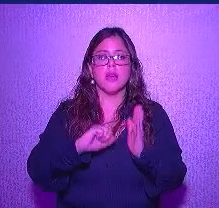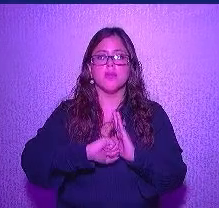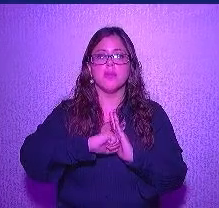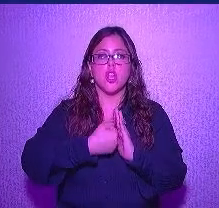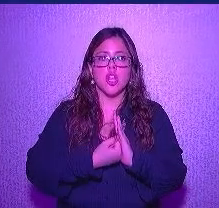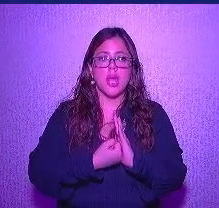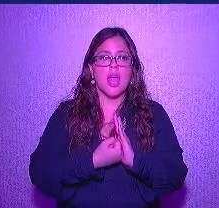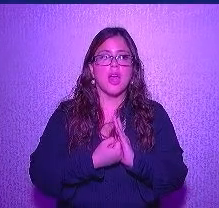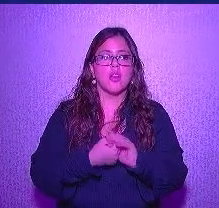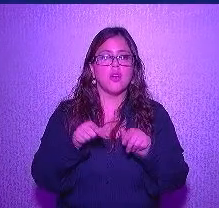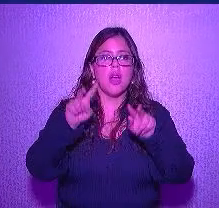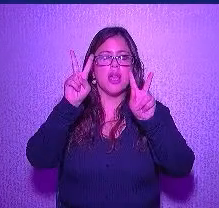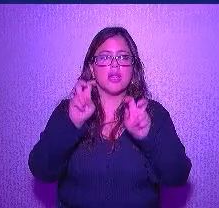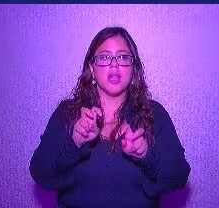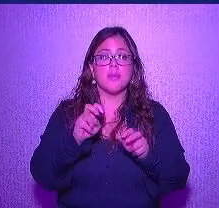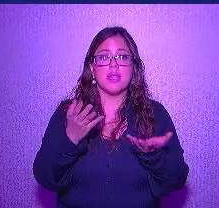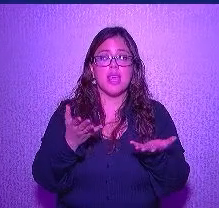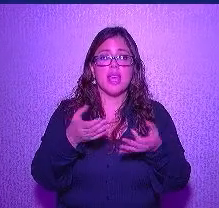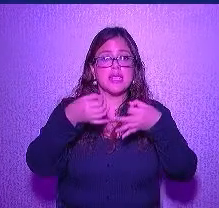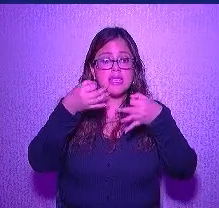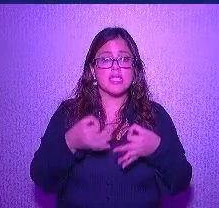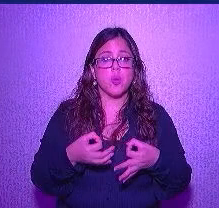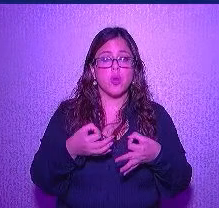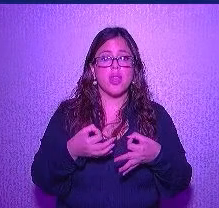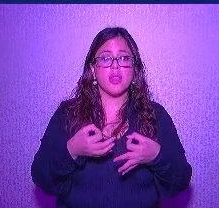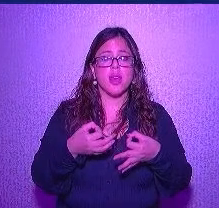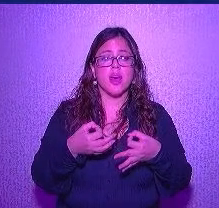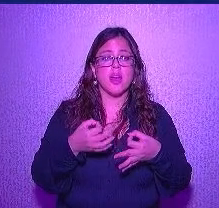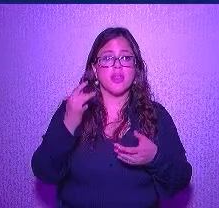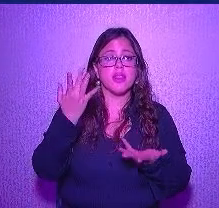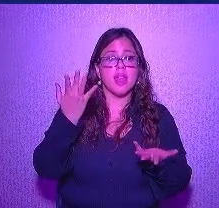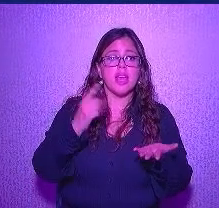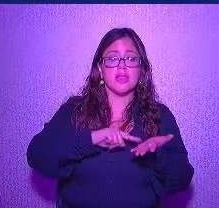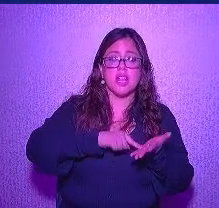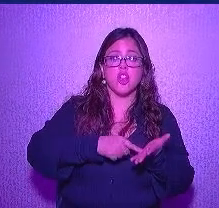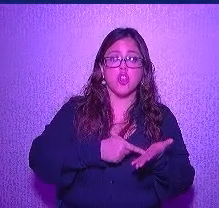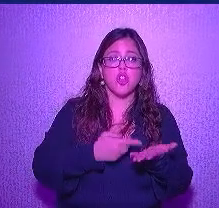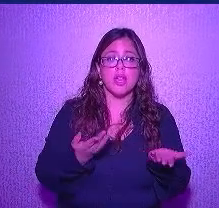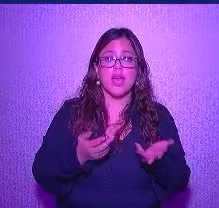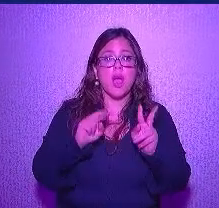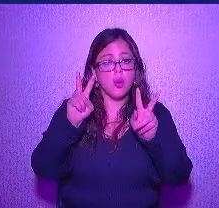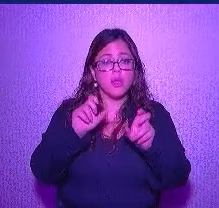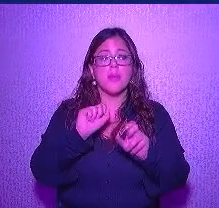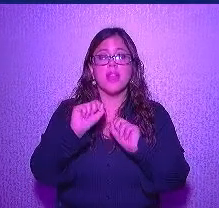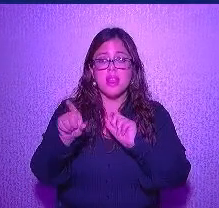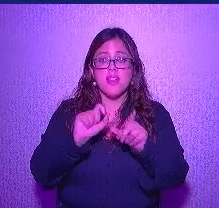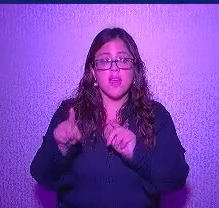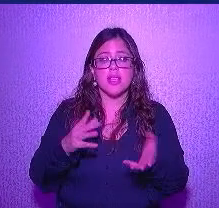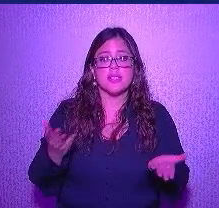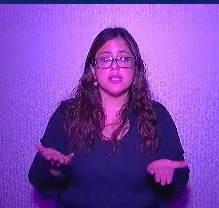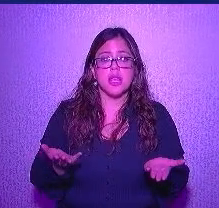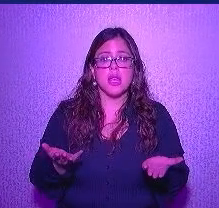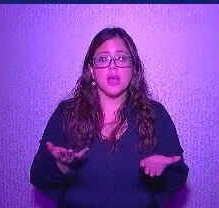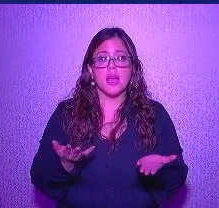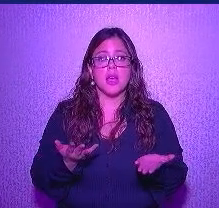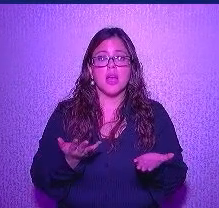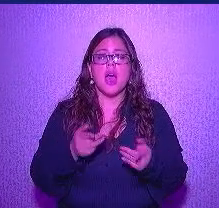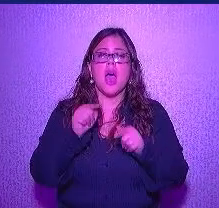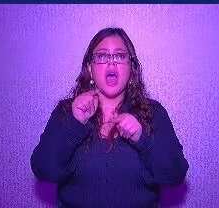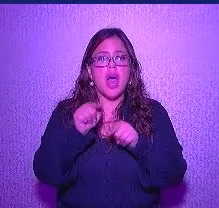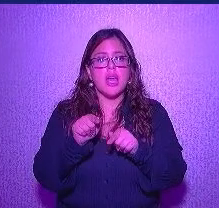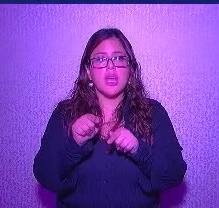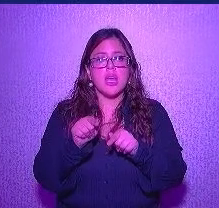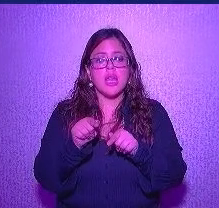el valor de la ciberseguridad es ese no la expectativa de una automación de defensa curiosamente dentro